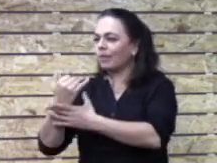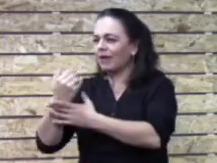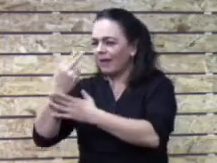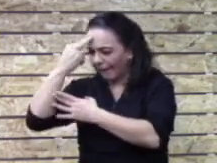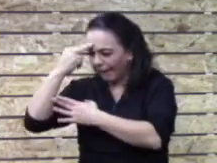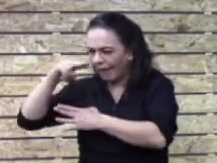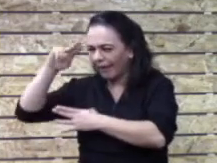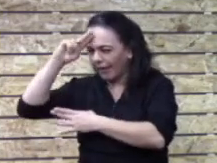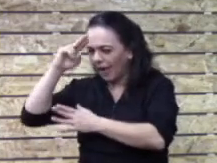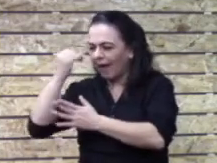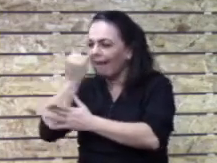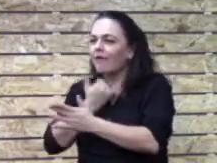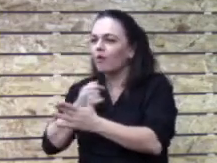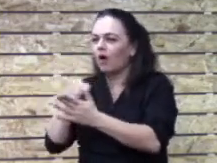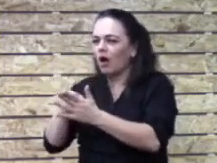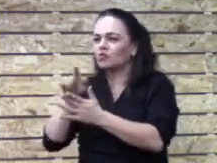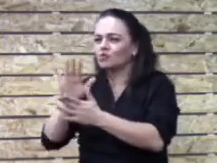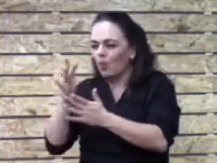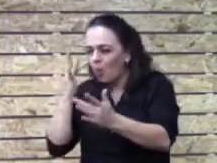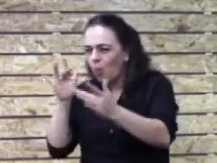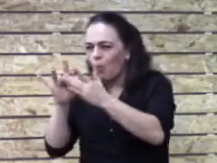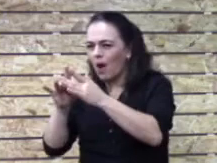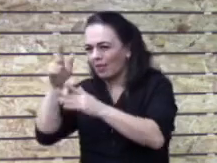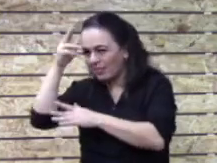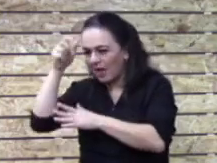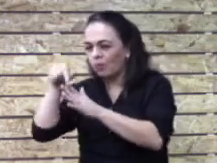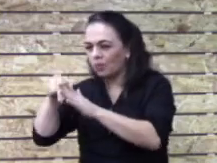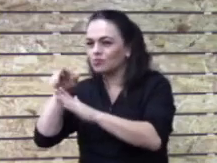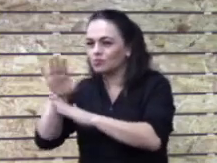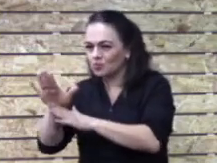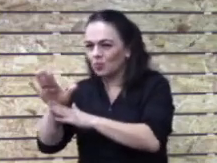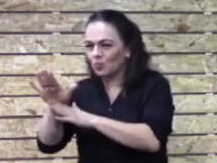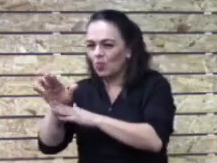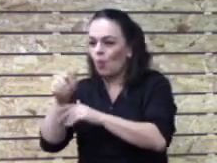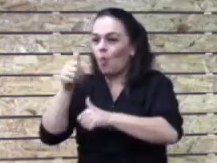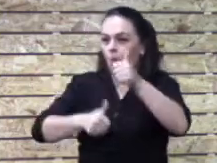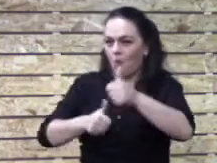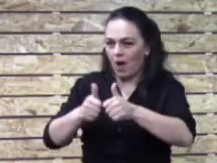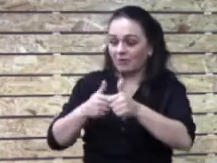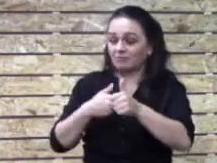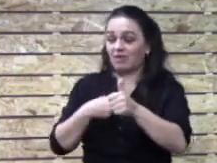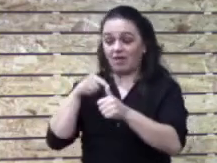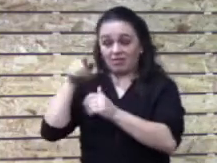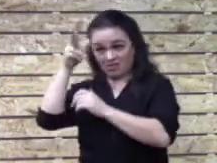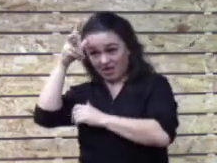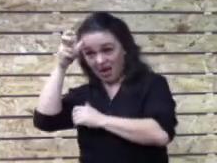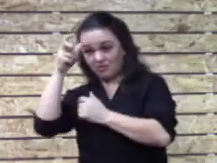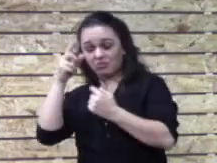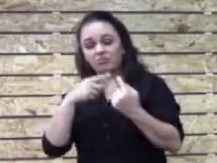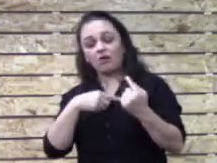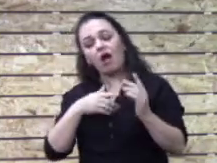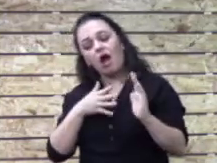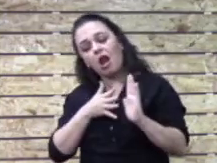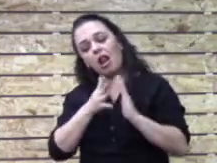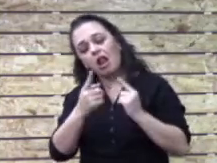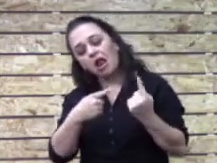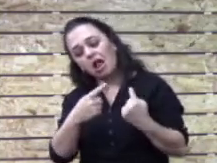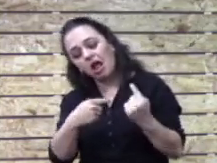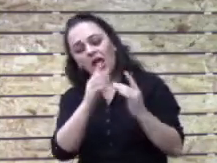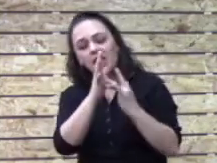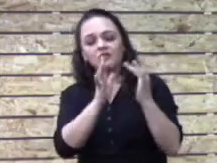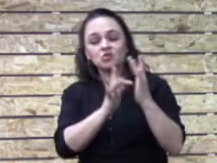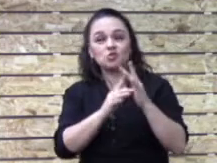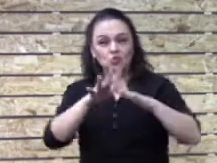interpretan erróneamente este salmo, y así lo introdujo Satanás en su diálogo con Jesús allí en el desierto durante